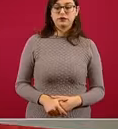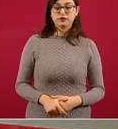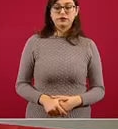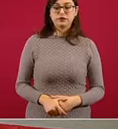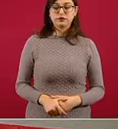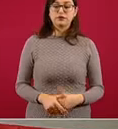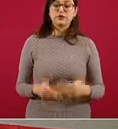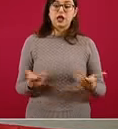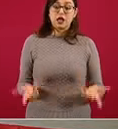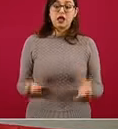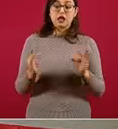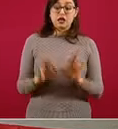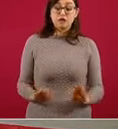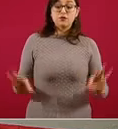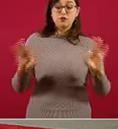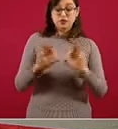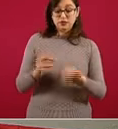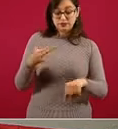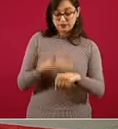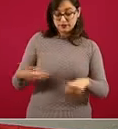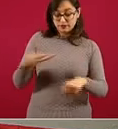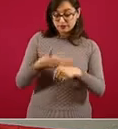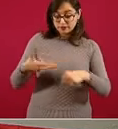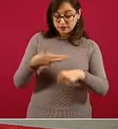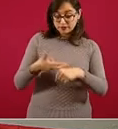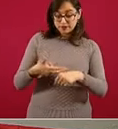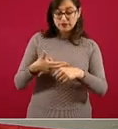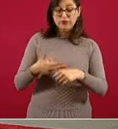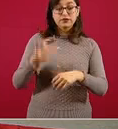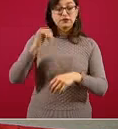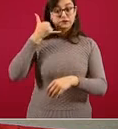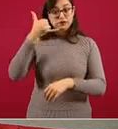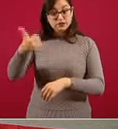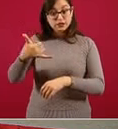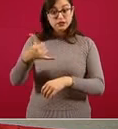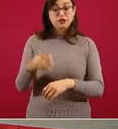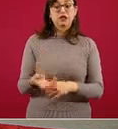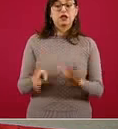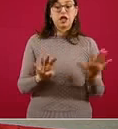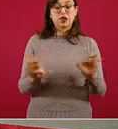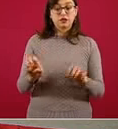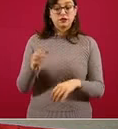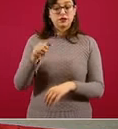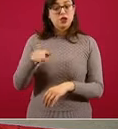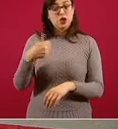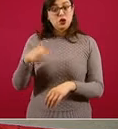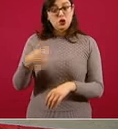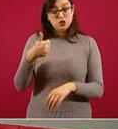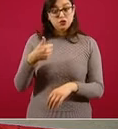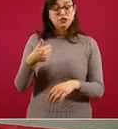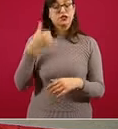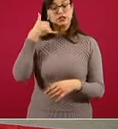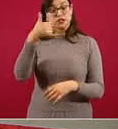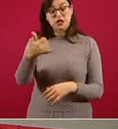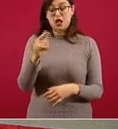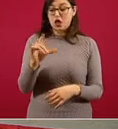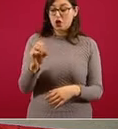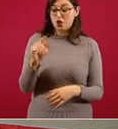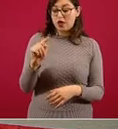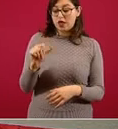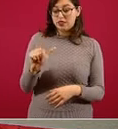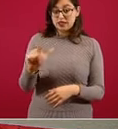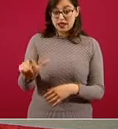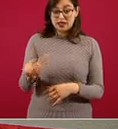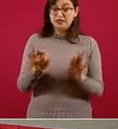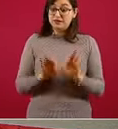mover pacientes de un lado a otro, el llamado 911, el llamado a Locatel. Entonces tenemos, la Ciudad de